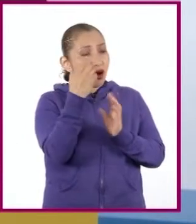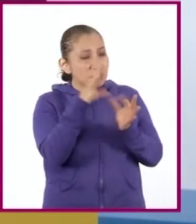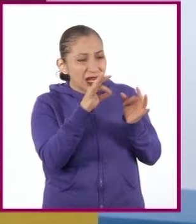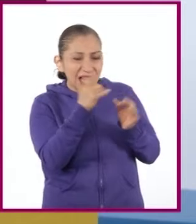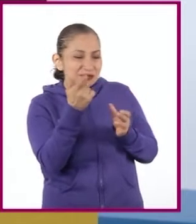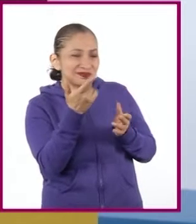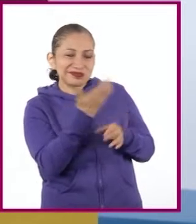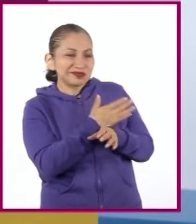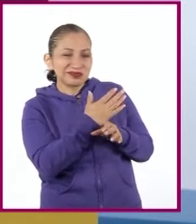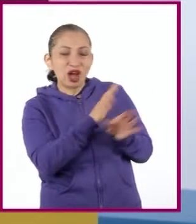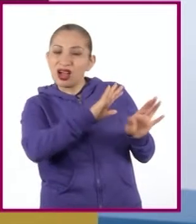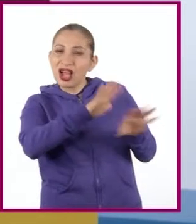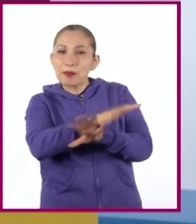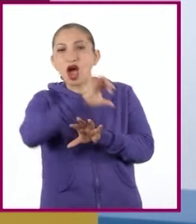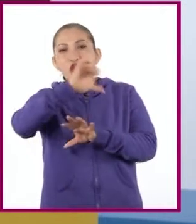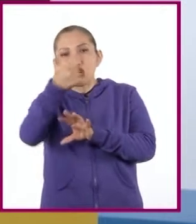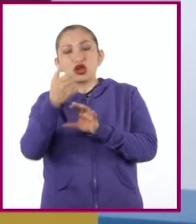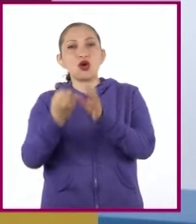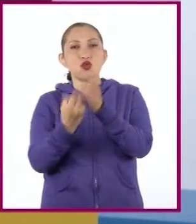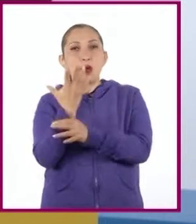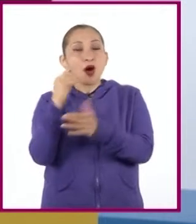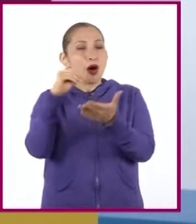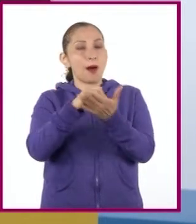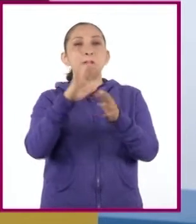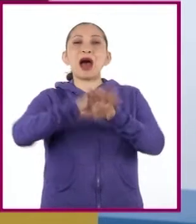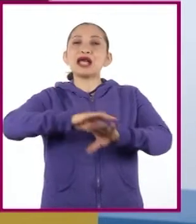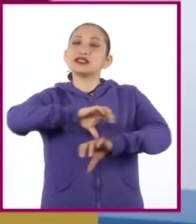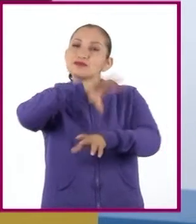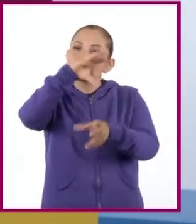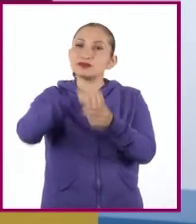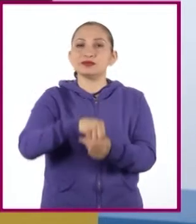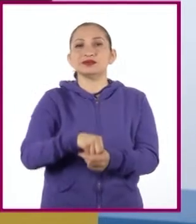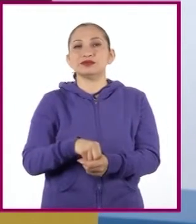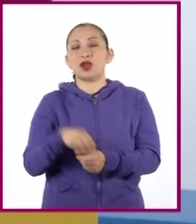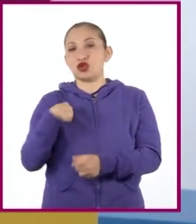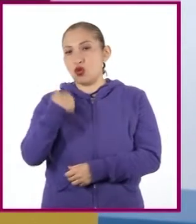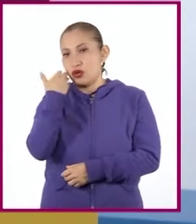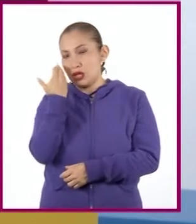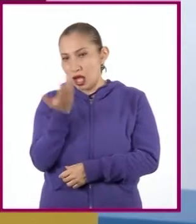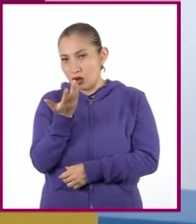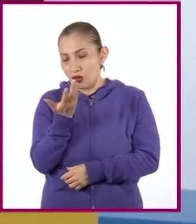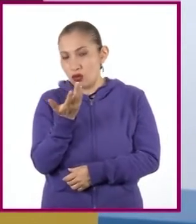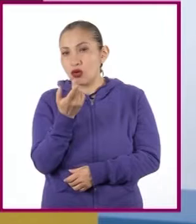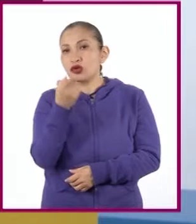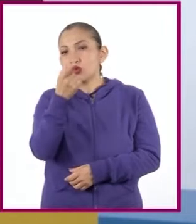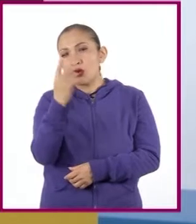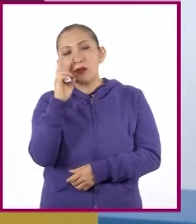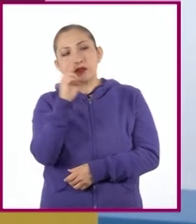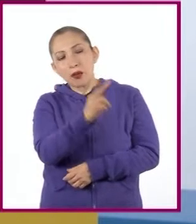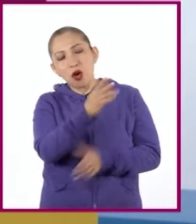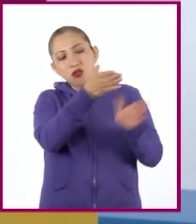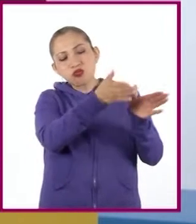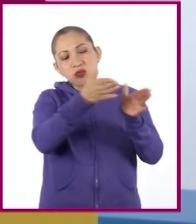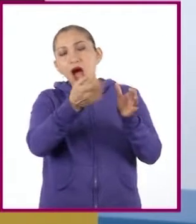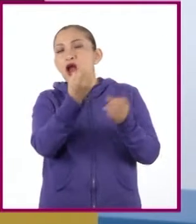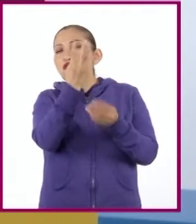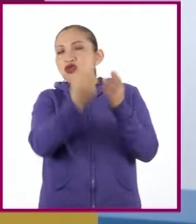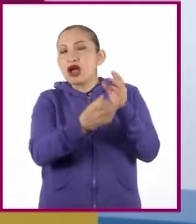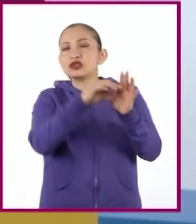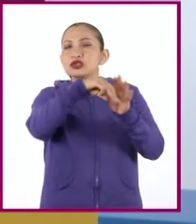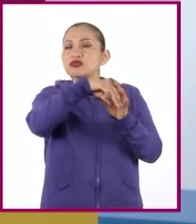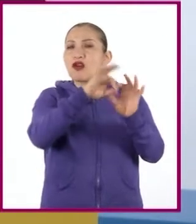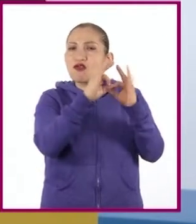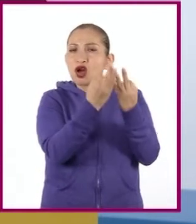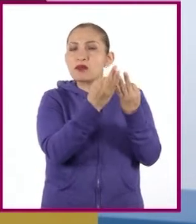fenómeno, será sustituido por otro que sí lo haga. Me gustaría que revisáramos algunos modelos que